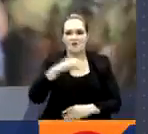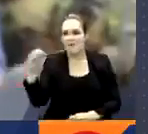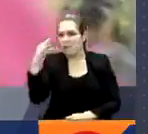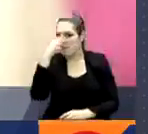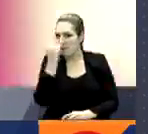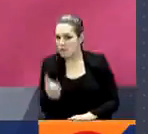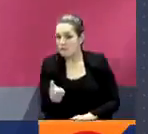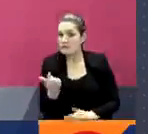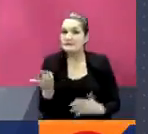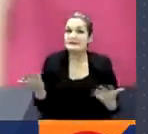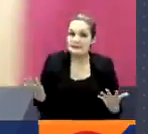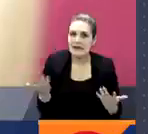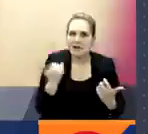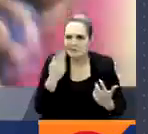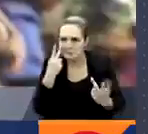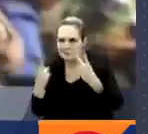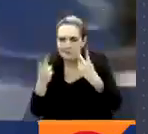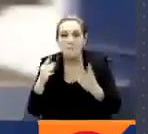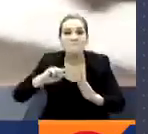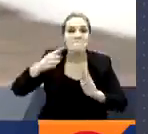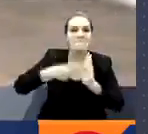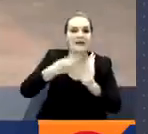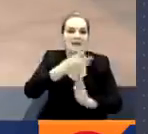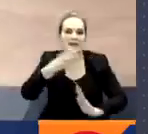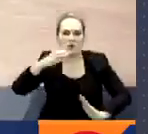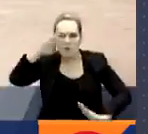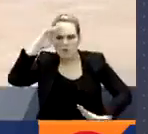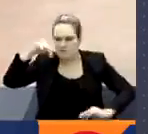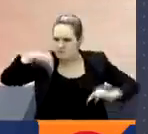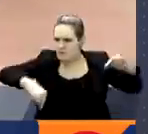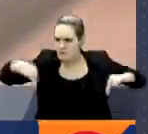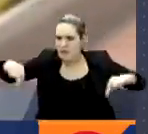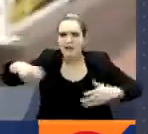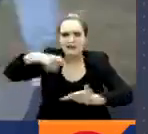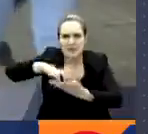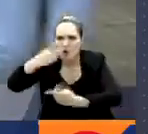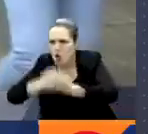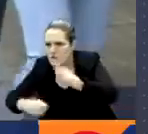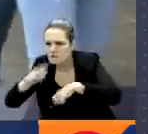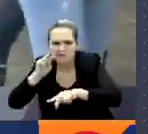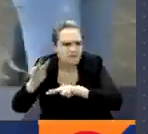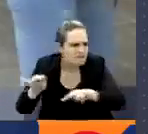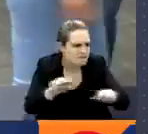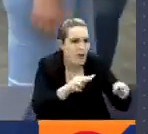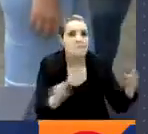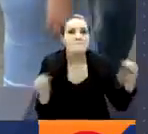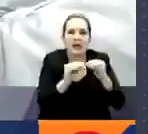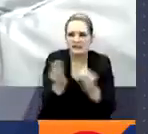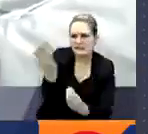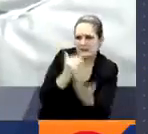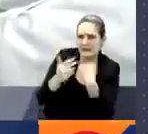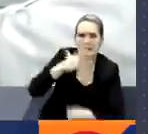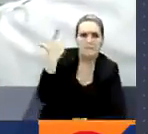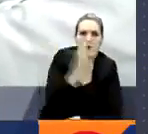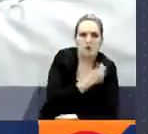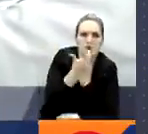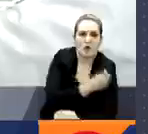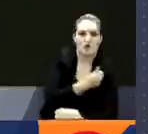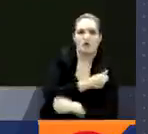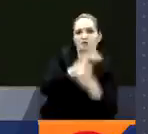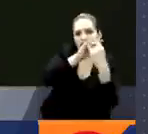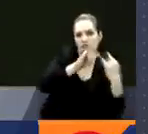uniformados estarán en los diferentes centros comerciales de la ciudad, hasta donde las autoridades de salud harán jornadas masivas de vacunación contra el